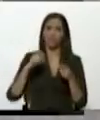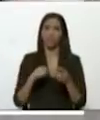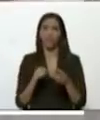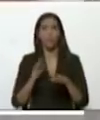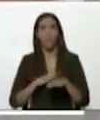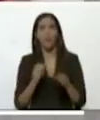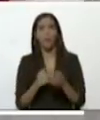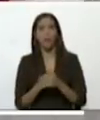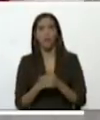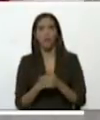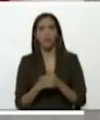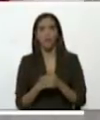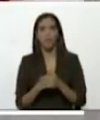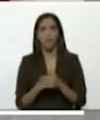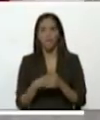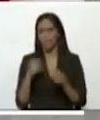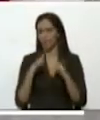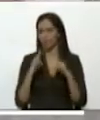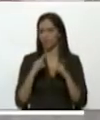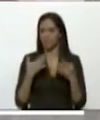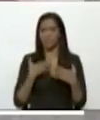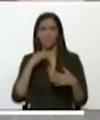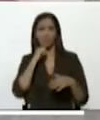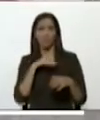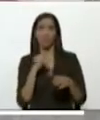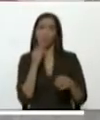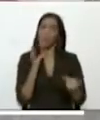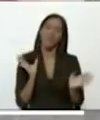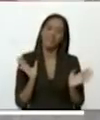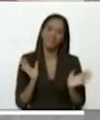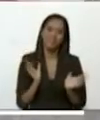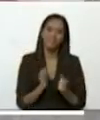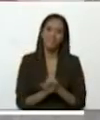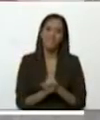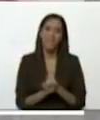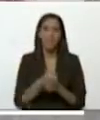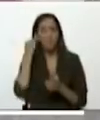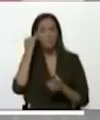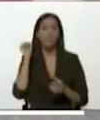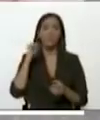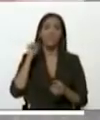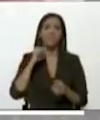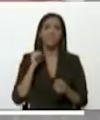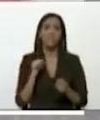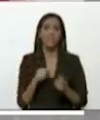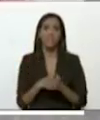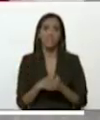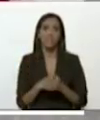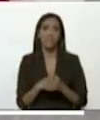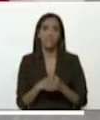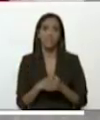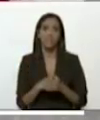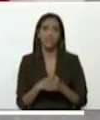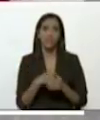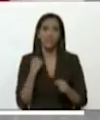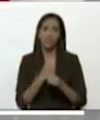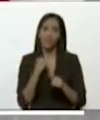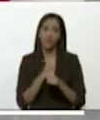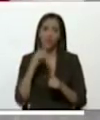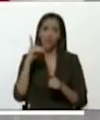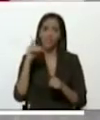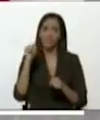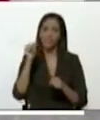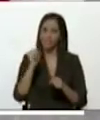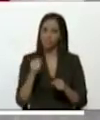porque él me conocía mi historia. Bueno, me imagino que sí, pues como él trabajó para el DAS, y una vez, una oportunidad se lo